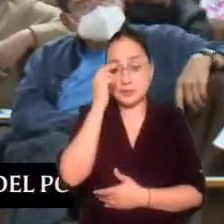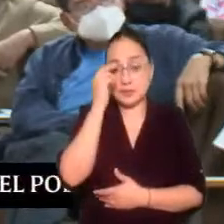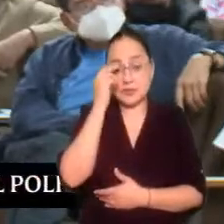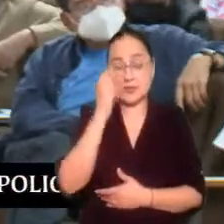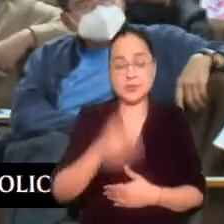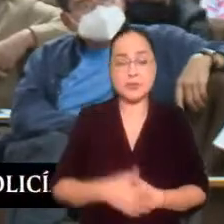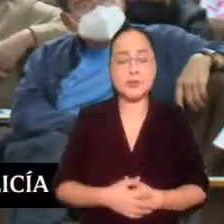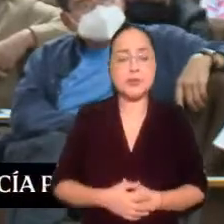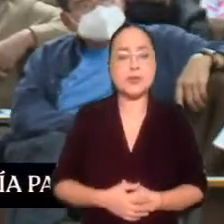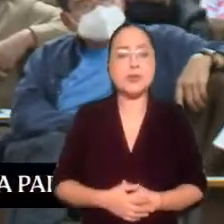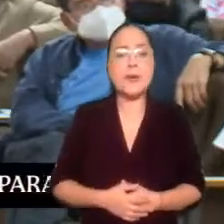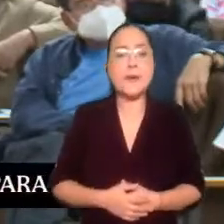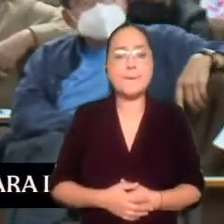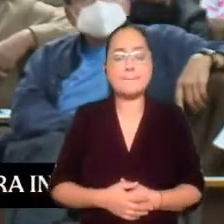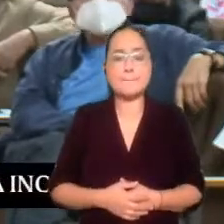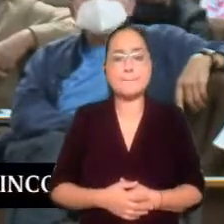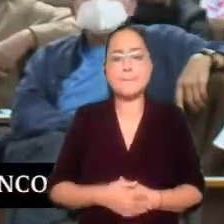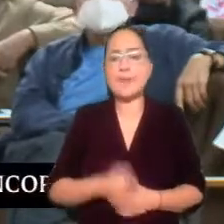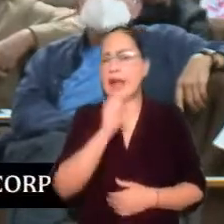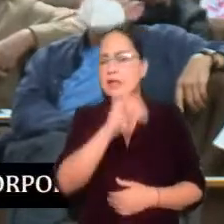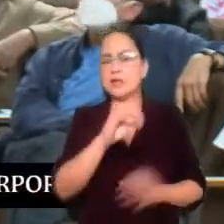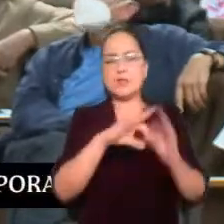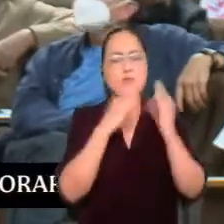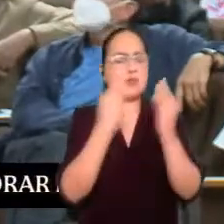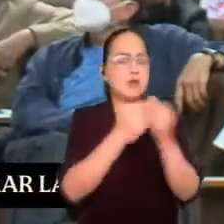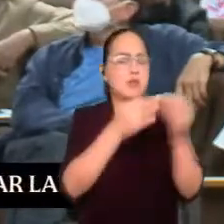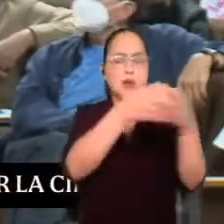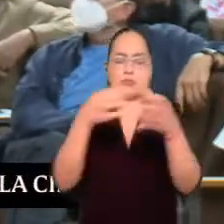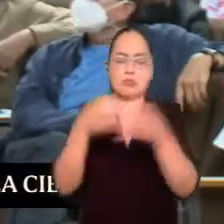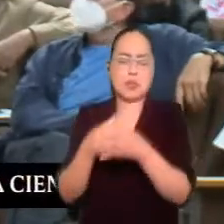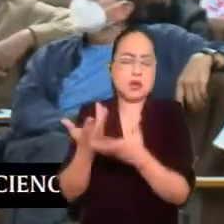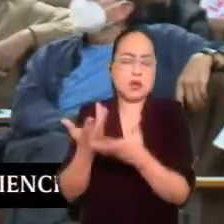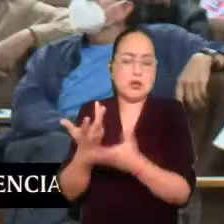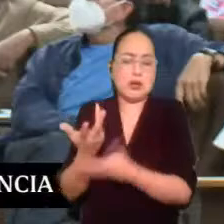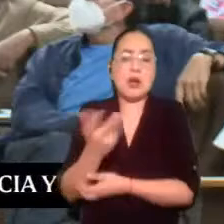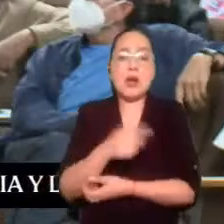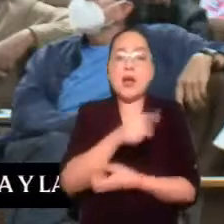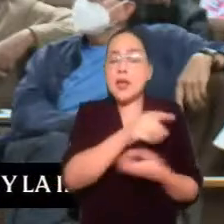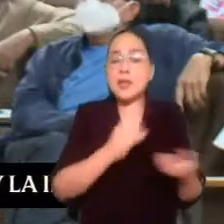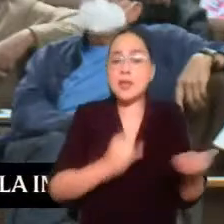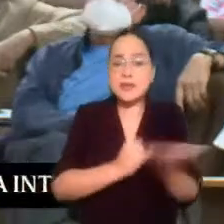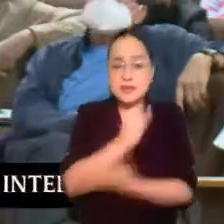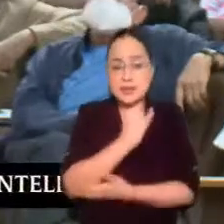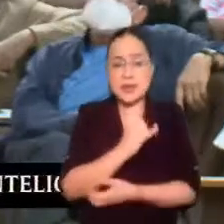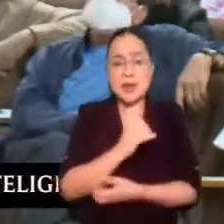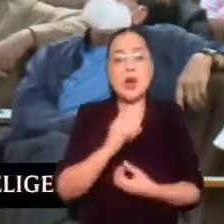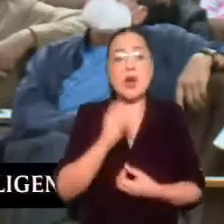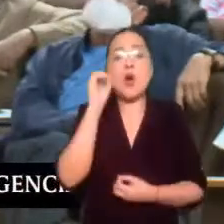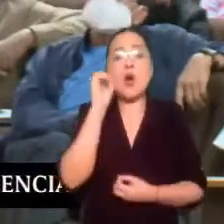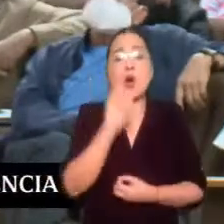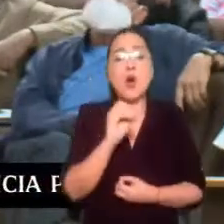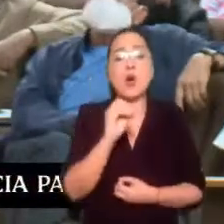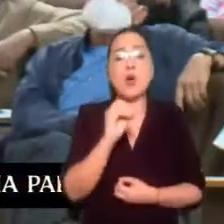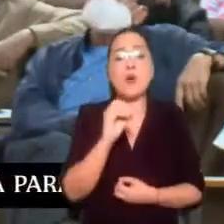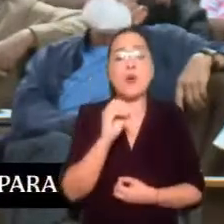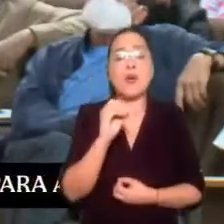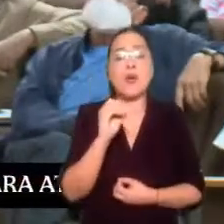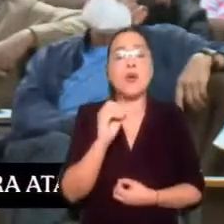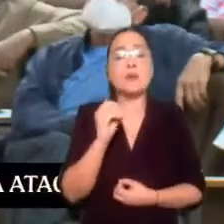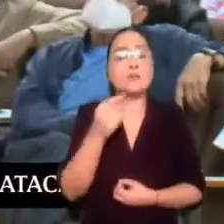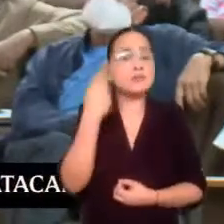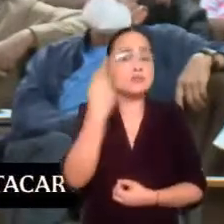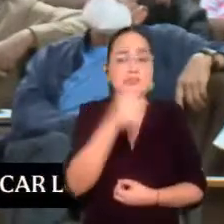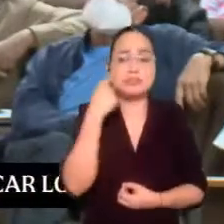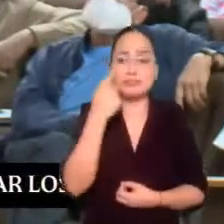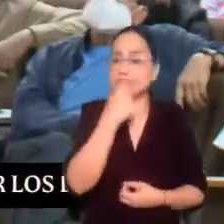federales, etcétera. Bueno, hay números o las plazas o esto o aquello. Eso era lo